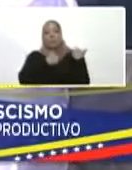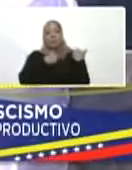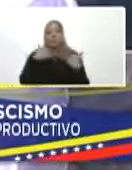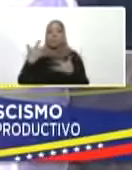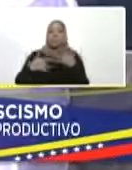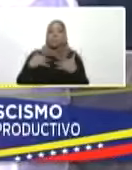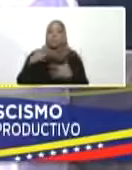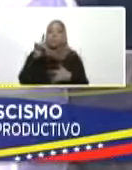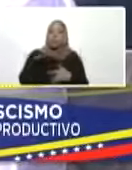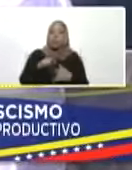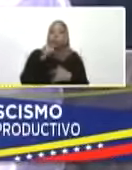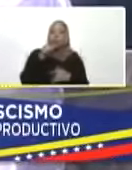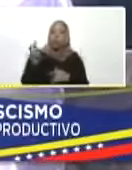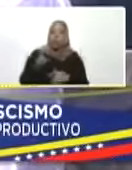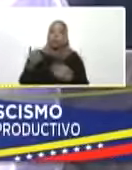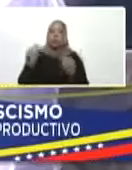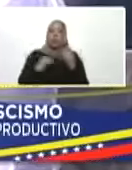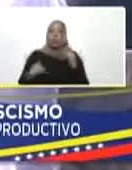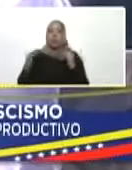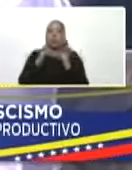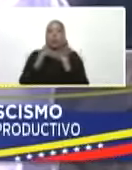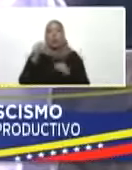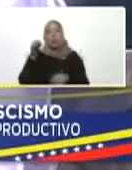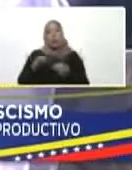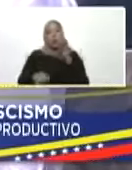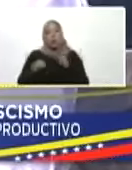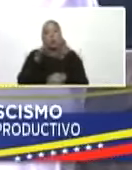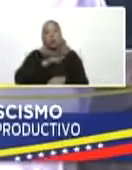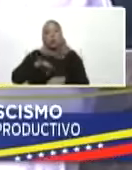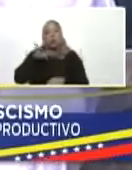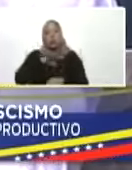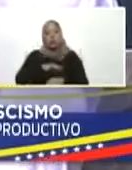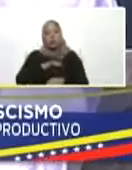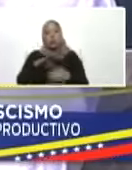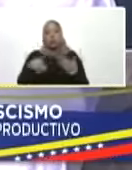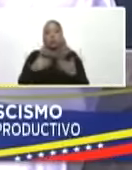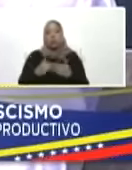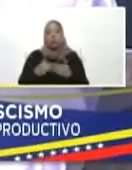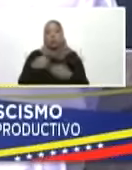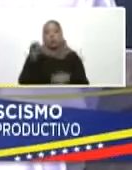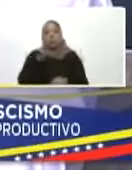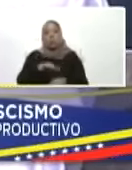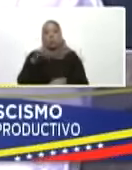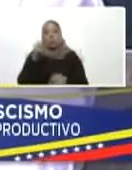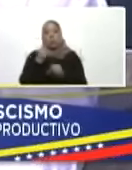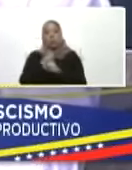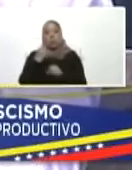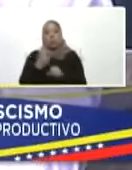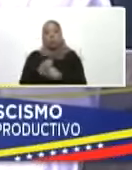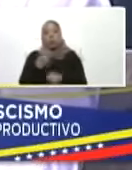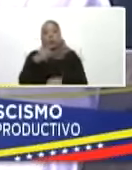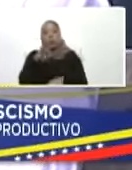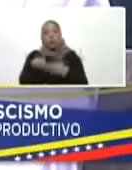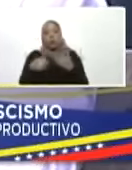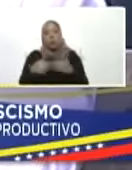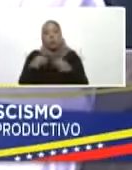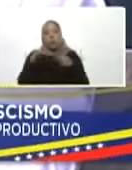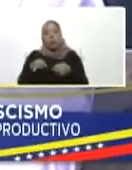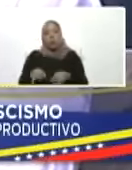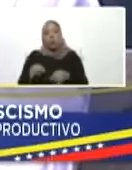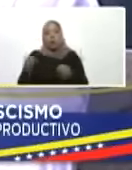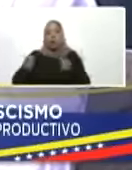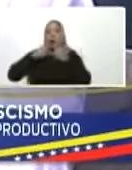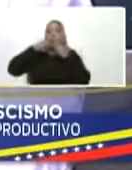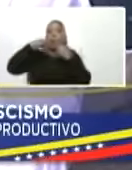chavismo, que es la igualdad, que es la justicia, que es la solidaridad, que es el amor al prójimo. Y yo no tengo duda, presidente, que va a ser una